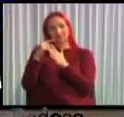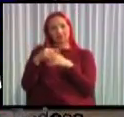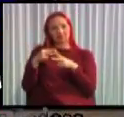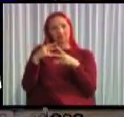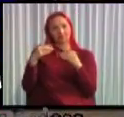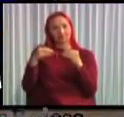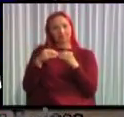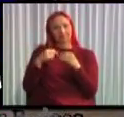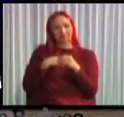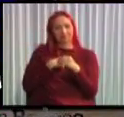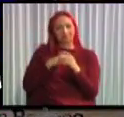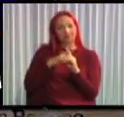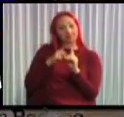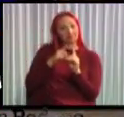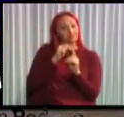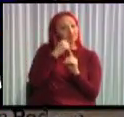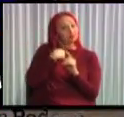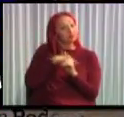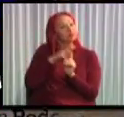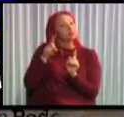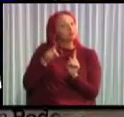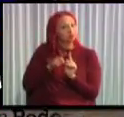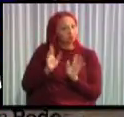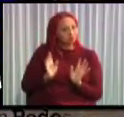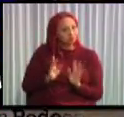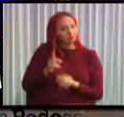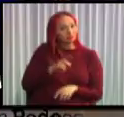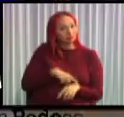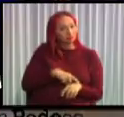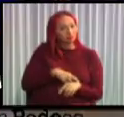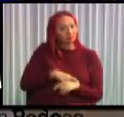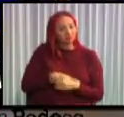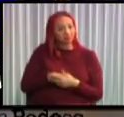más que yo. Pero nosotros también en ese tiempo